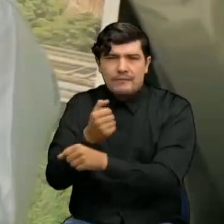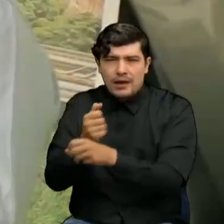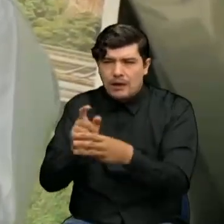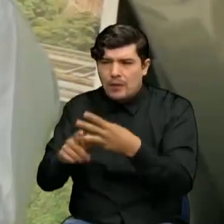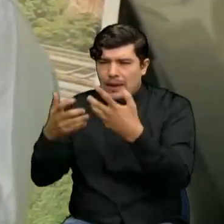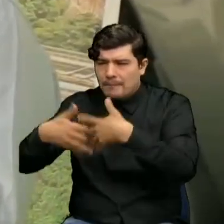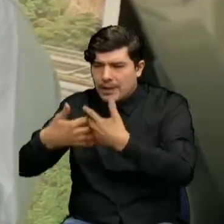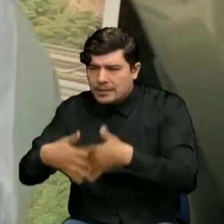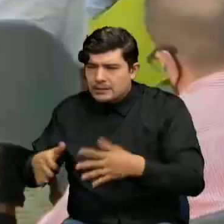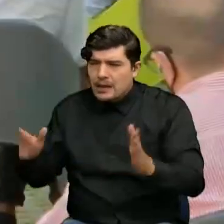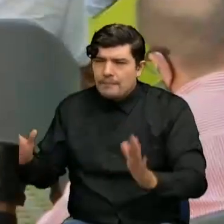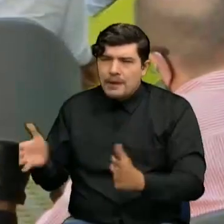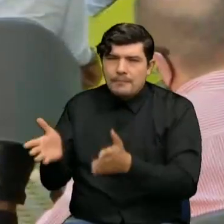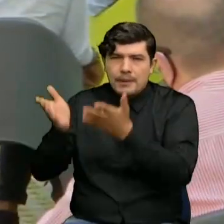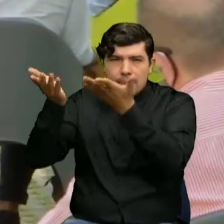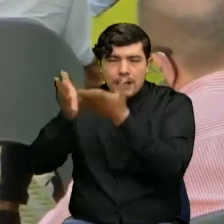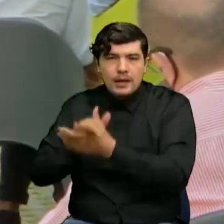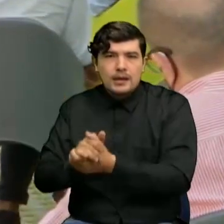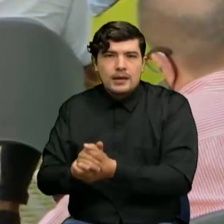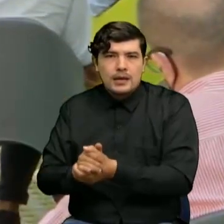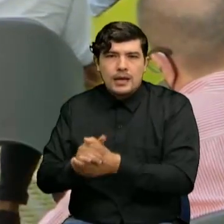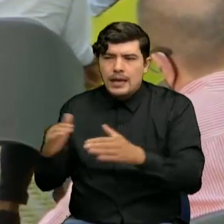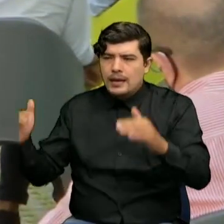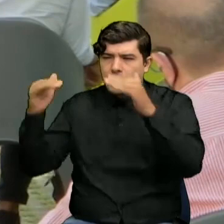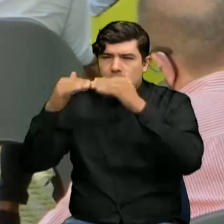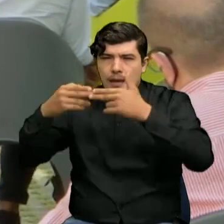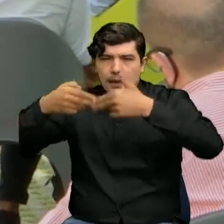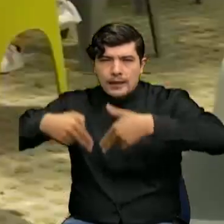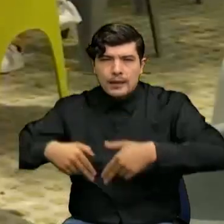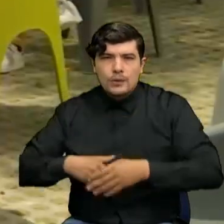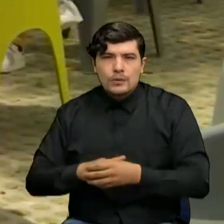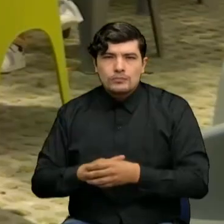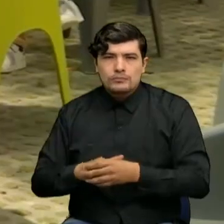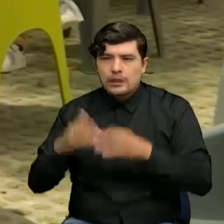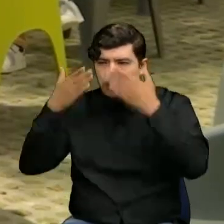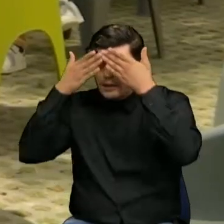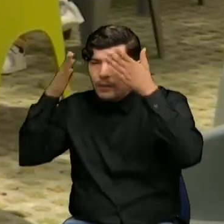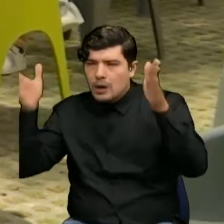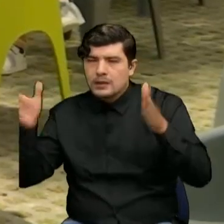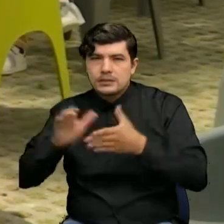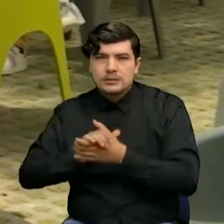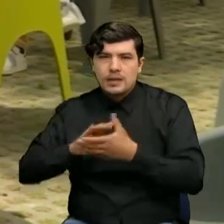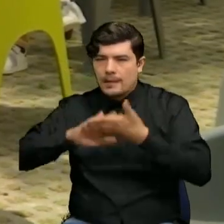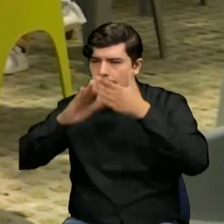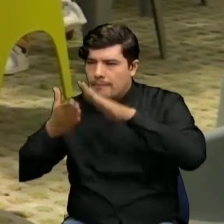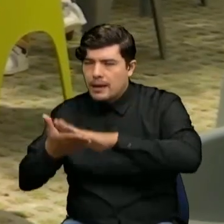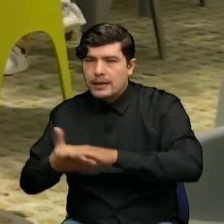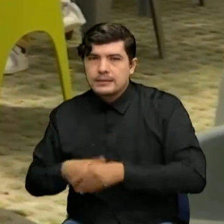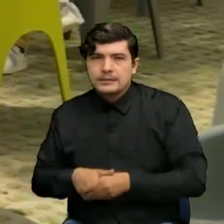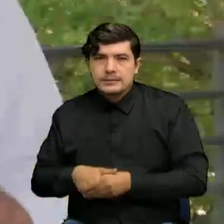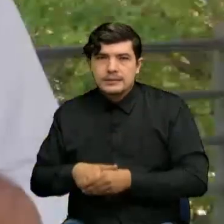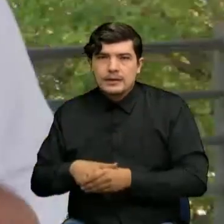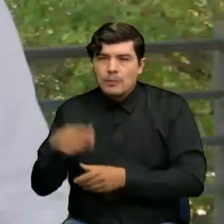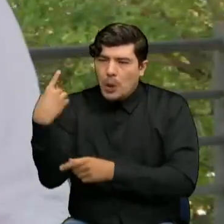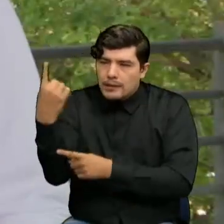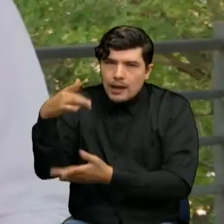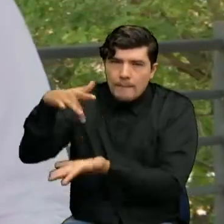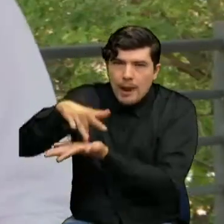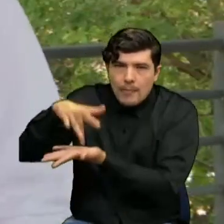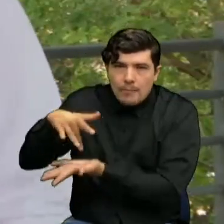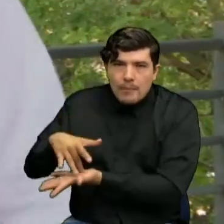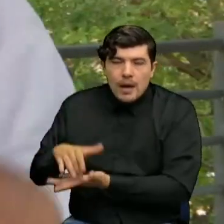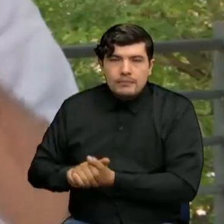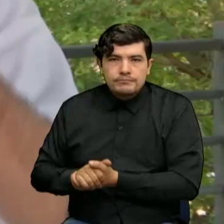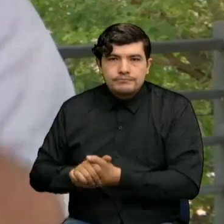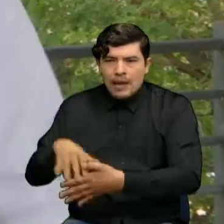empresa, emprendimiento, de igual manera equidad de género, democracia y paz, participación política. Una serie